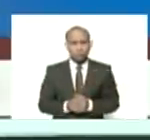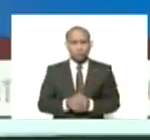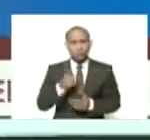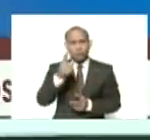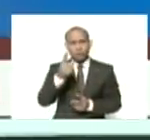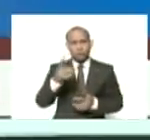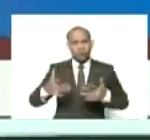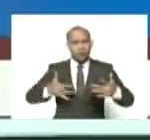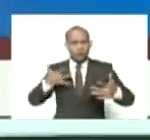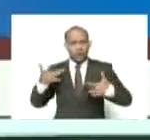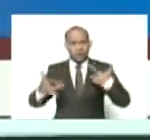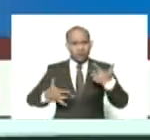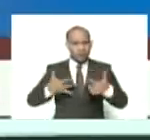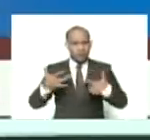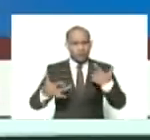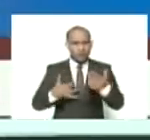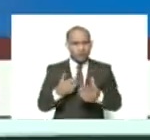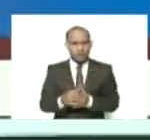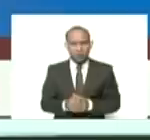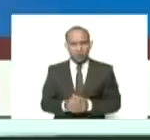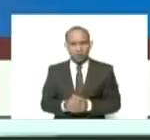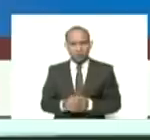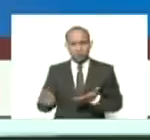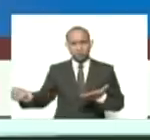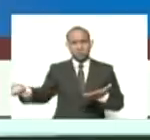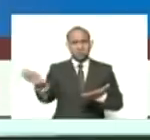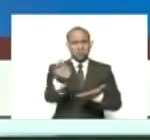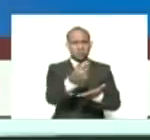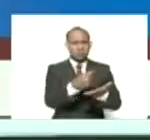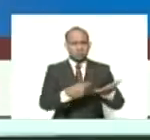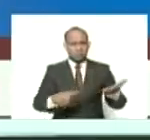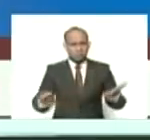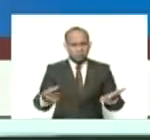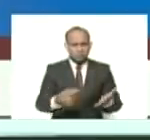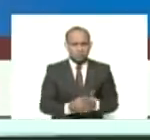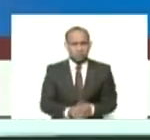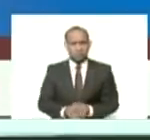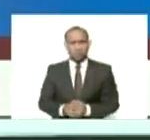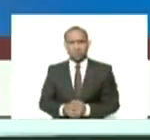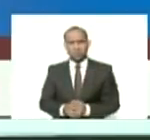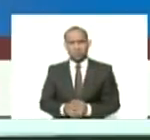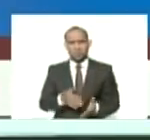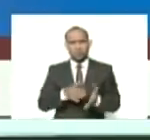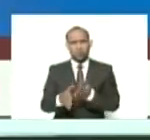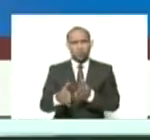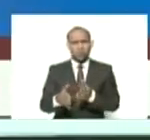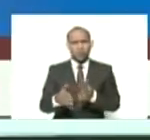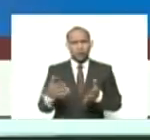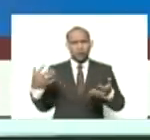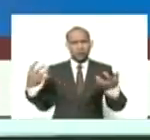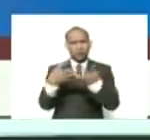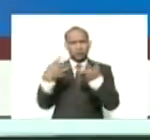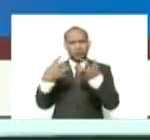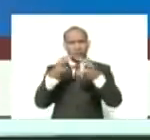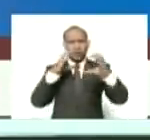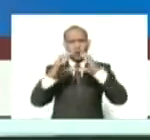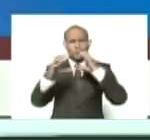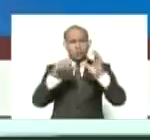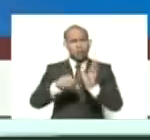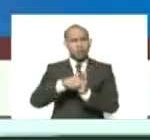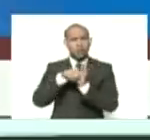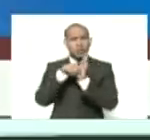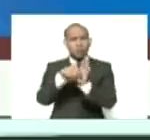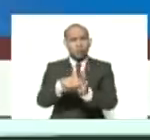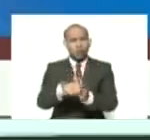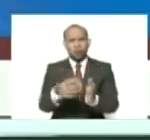concurso de muralismo, paisajismo y de batalla comunicacional simbólica con motivo